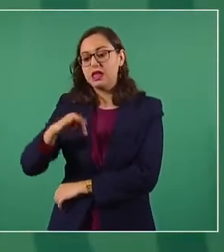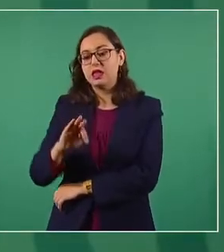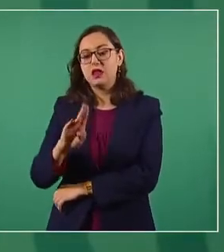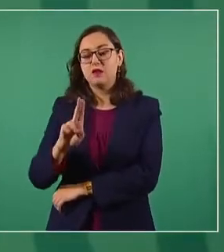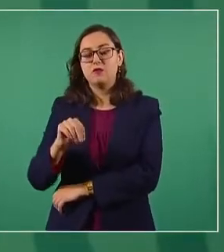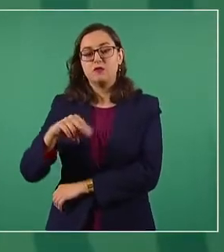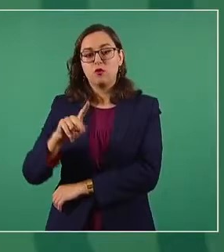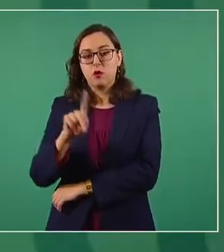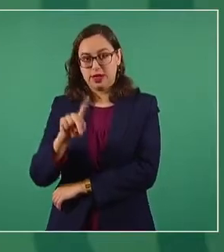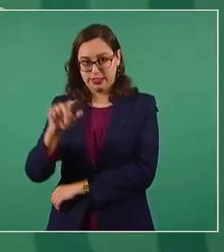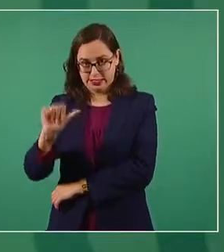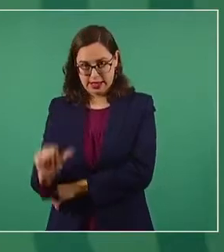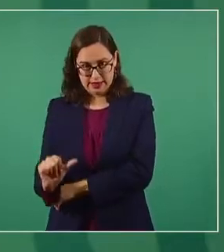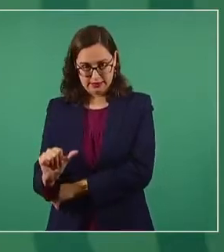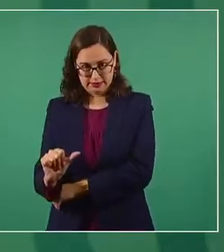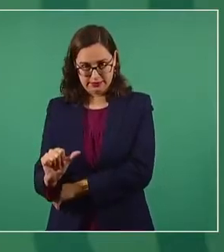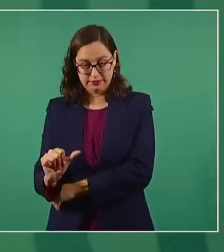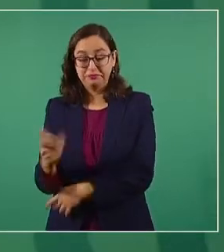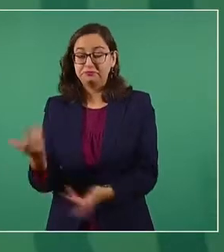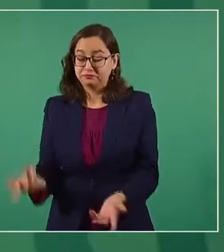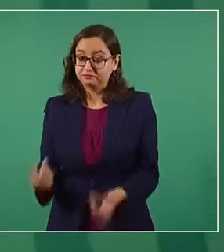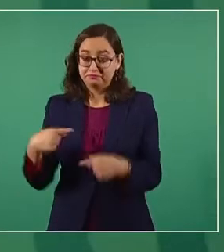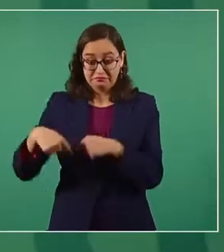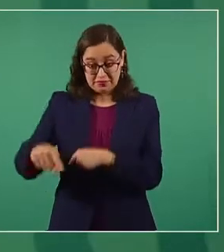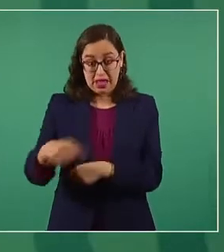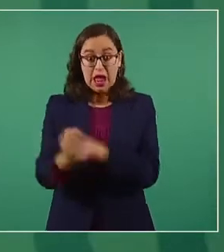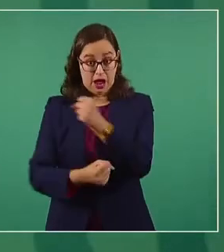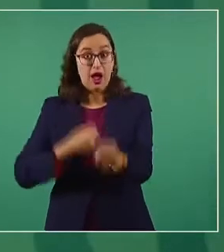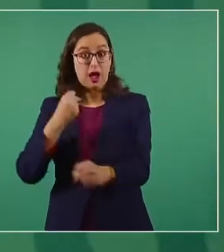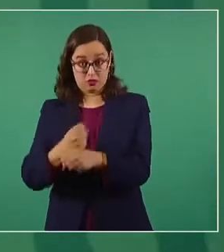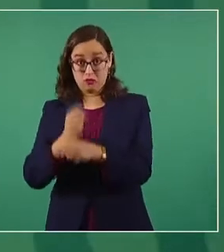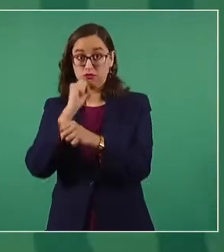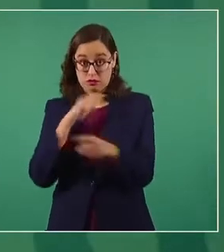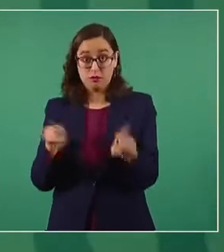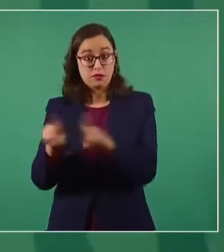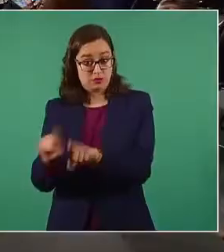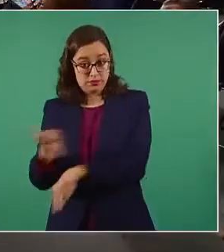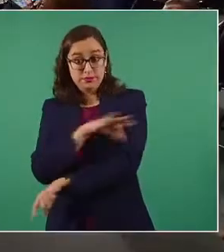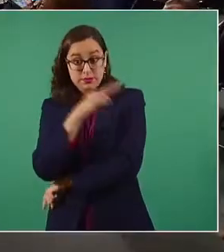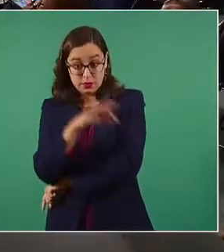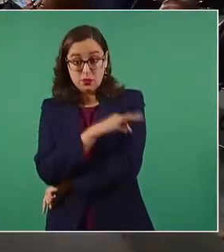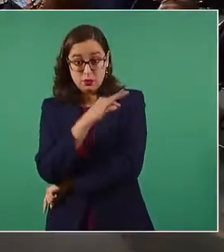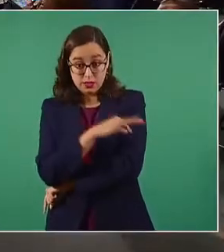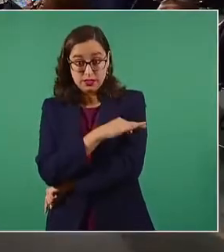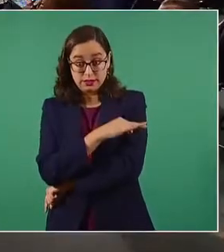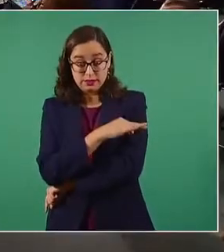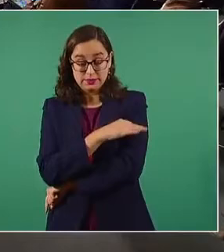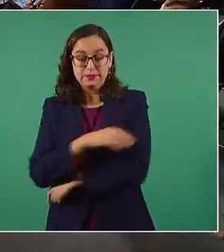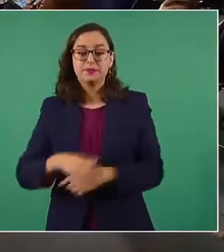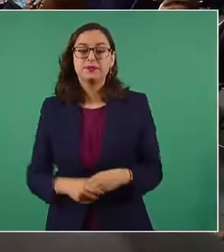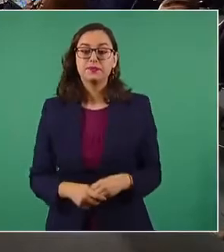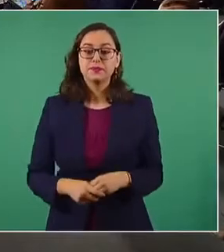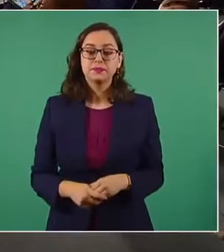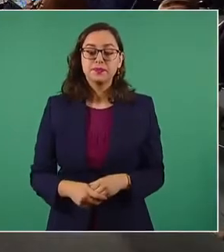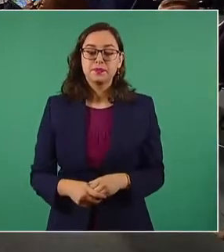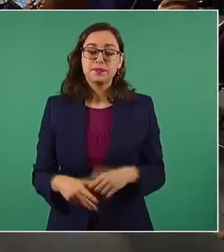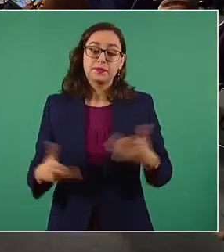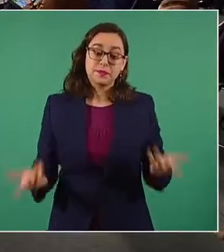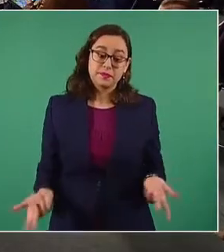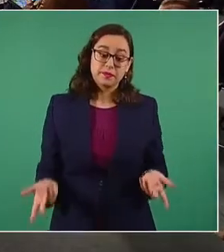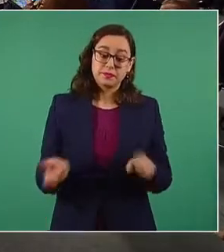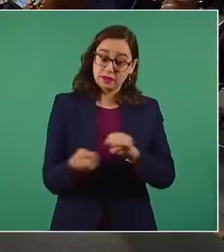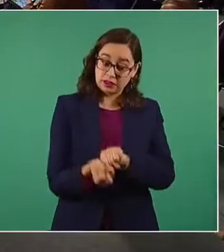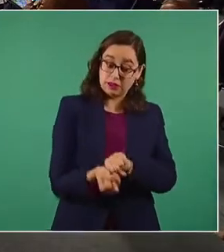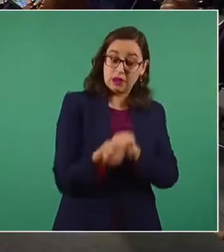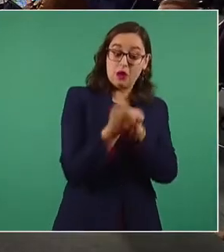hacer este año y pondremos las vacunas contra la influenza. Y respecto a la posibilidad de cuarta ola,